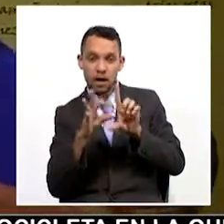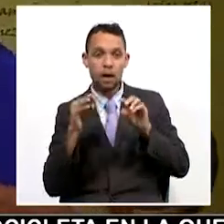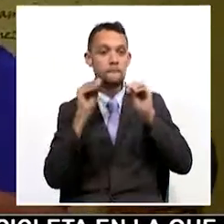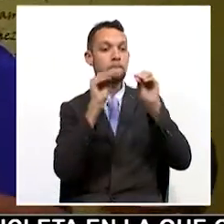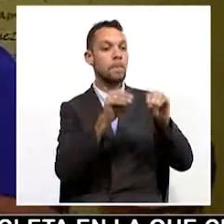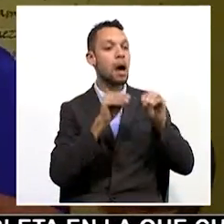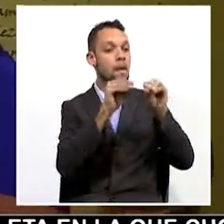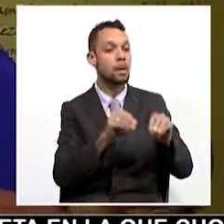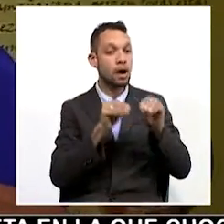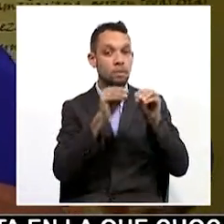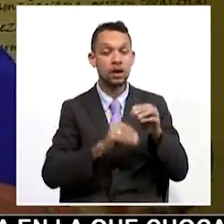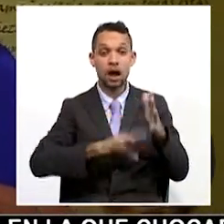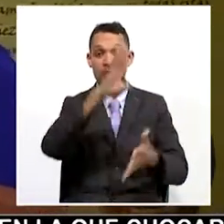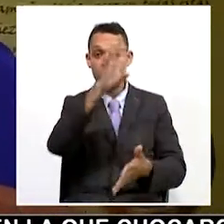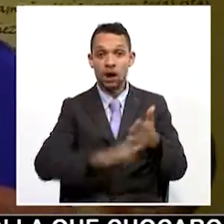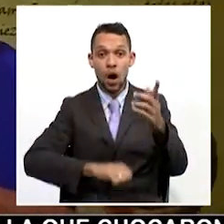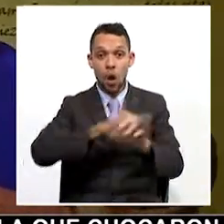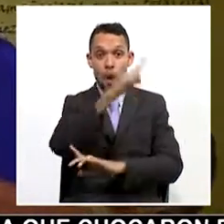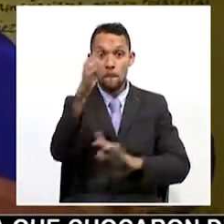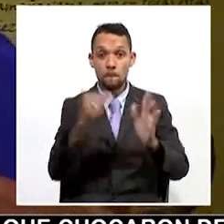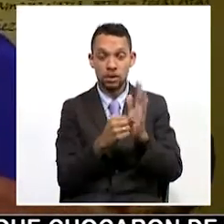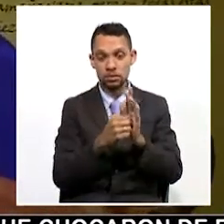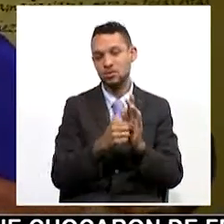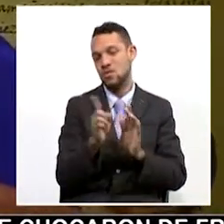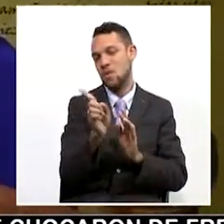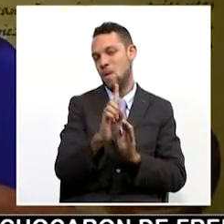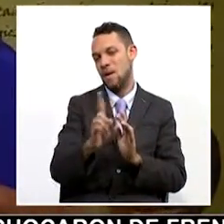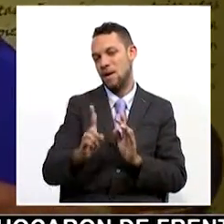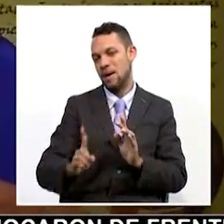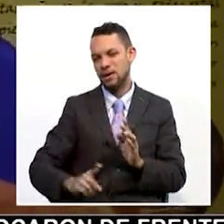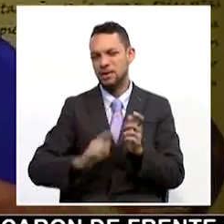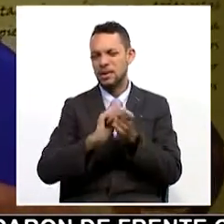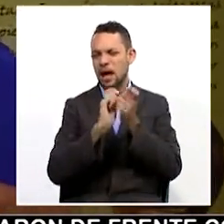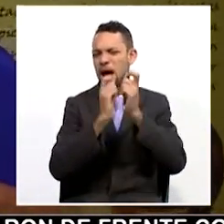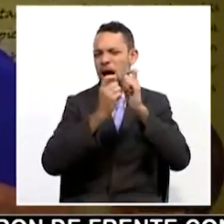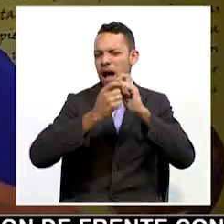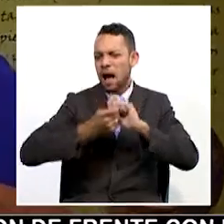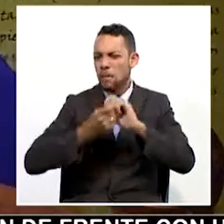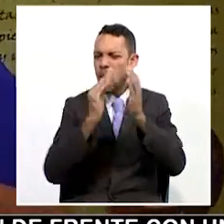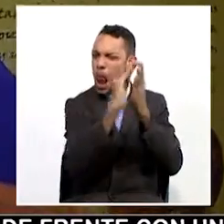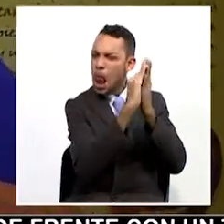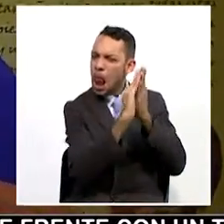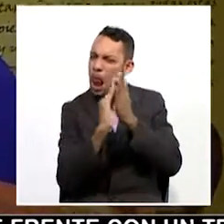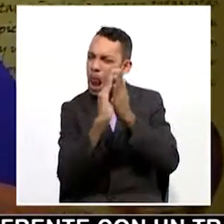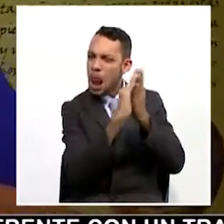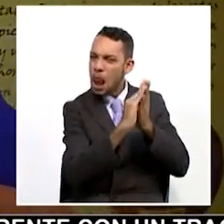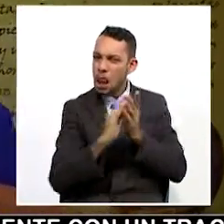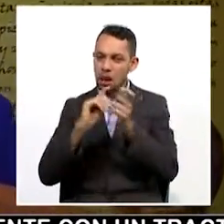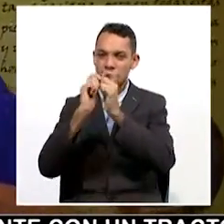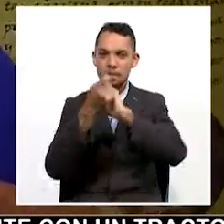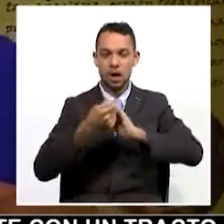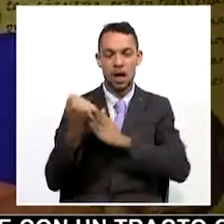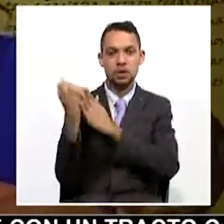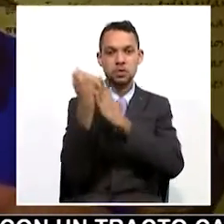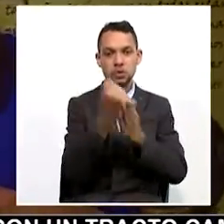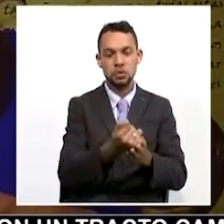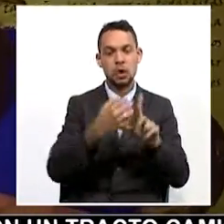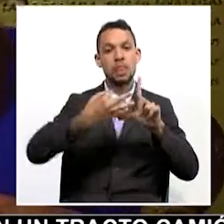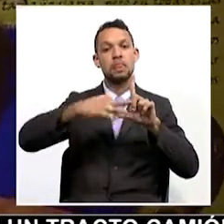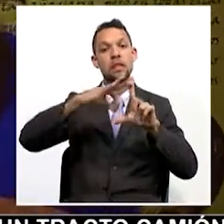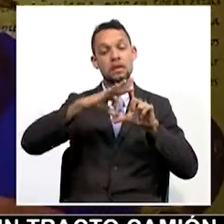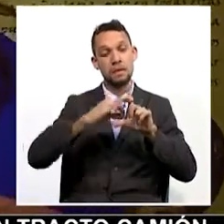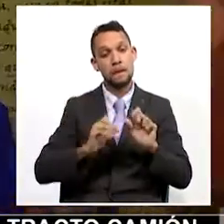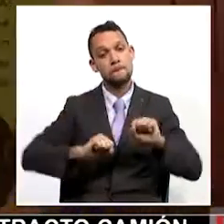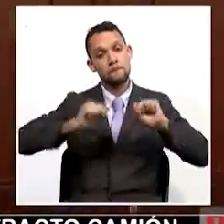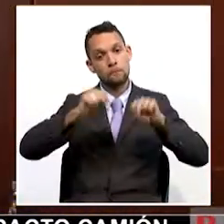unos cambios radicales ni cambios de fondo, simplemente unos ajustes que revitalizan y oxigenan mucho la entidad, pero